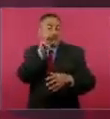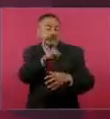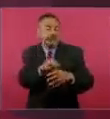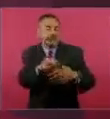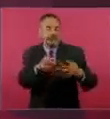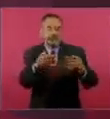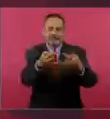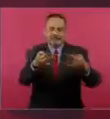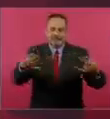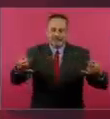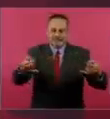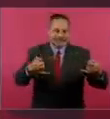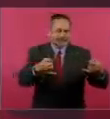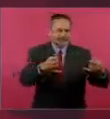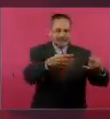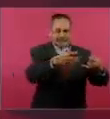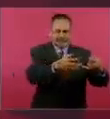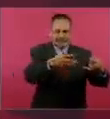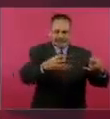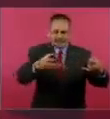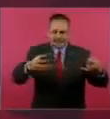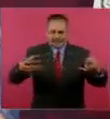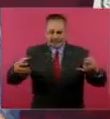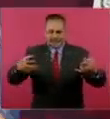son como los espectaculares.